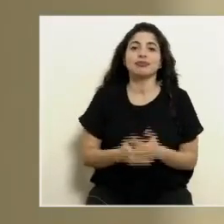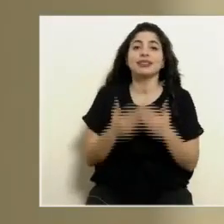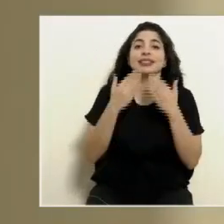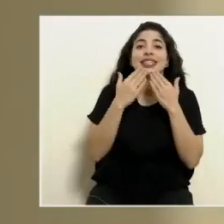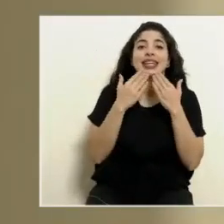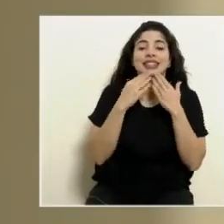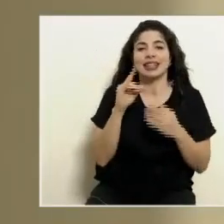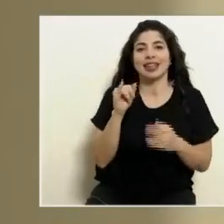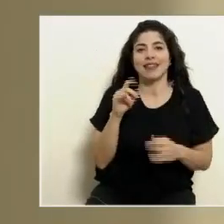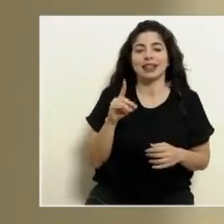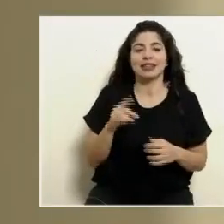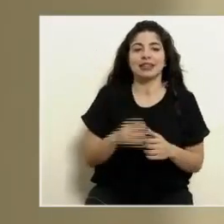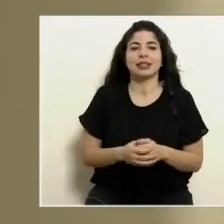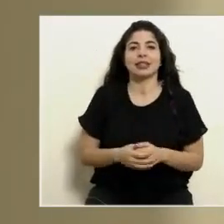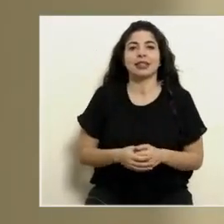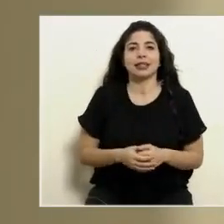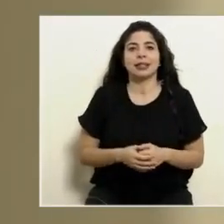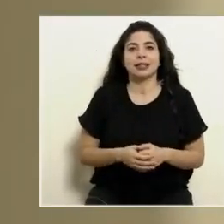Gracias, David.